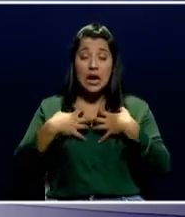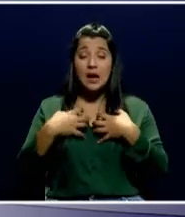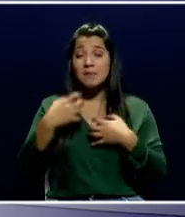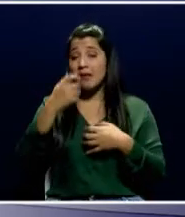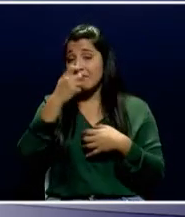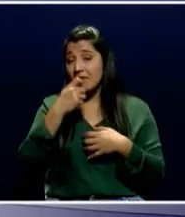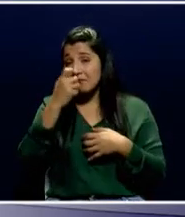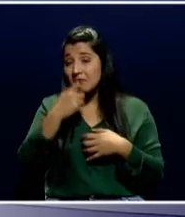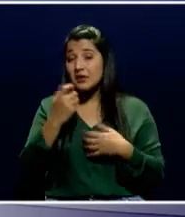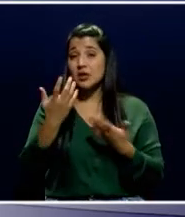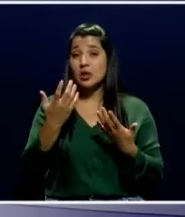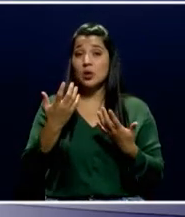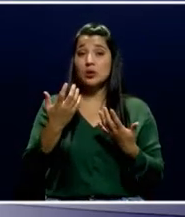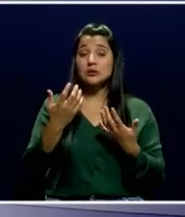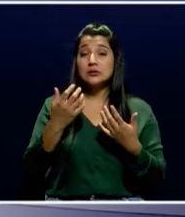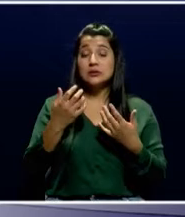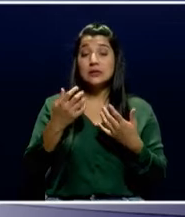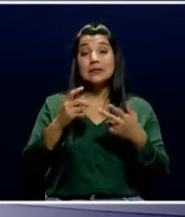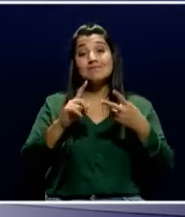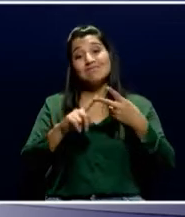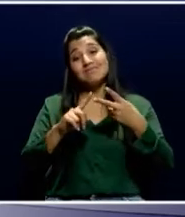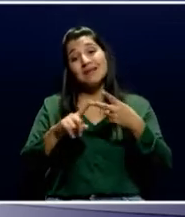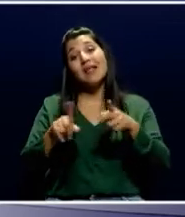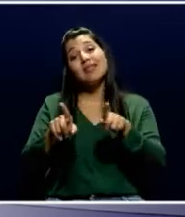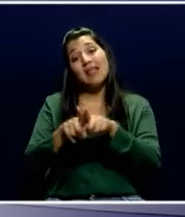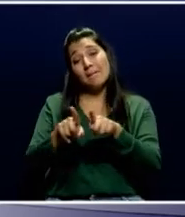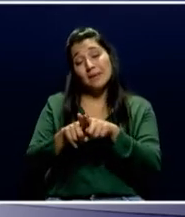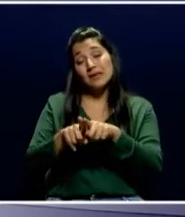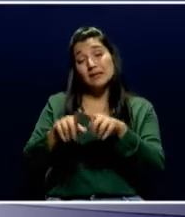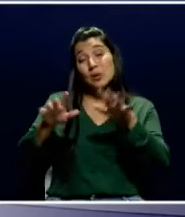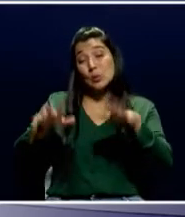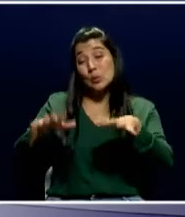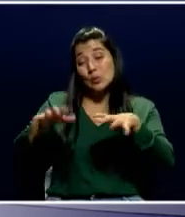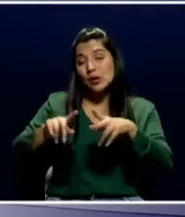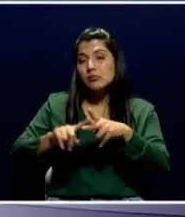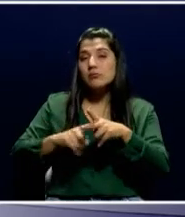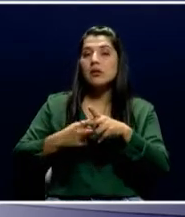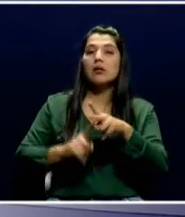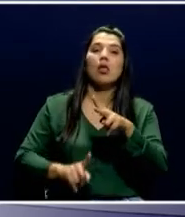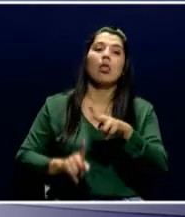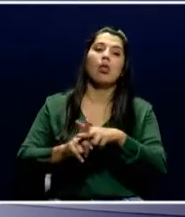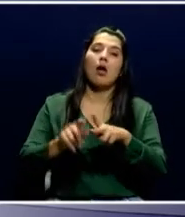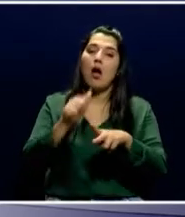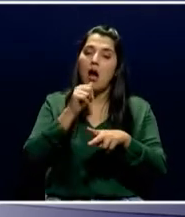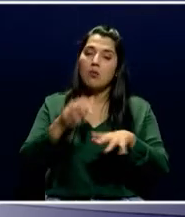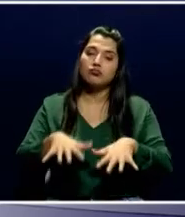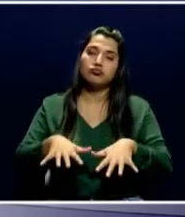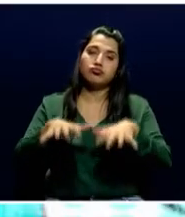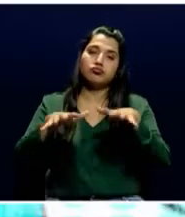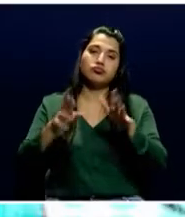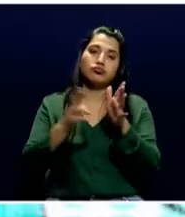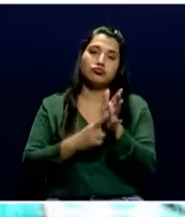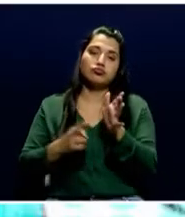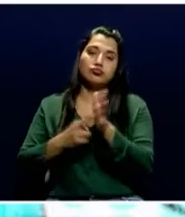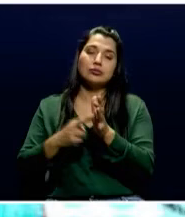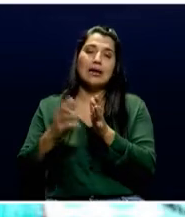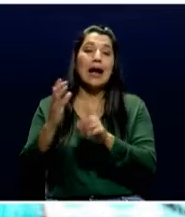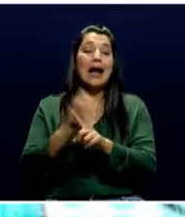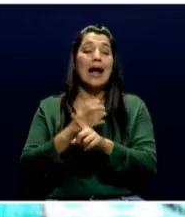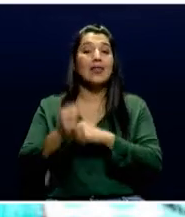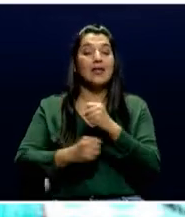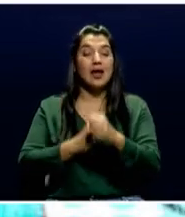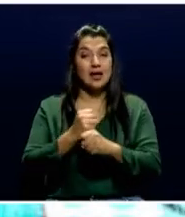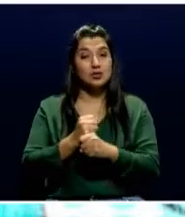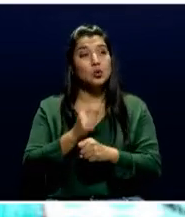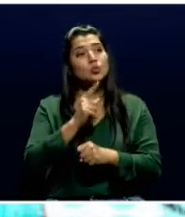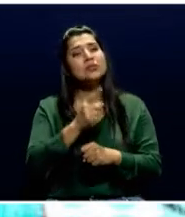moja y las tradicionales inundaciones que se repiten año con año. ¿Qué pueden